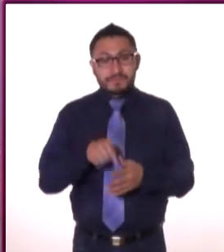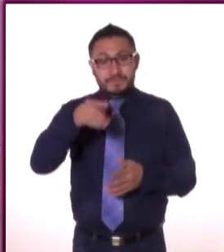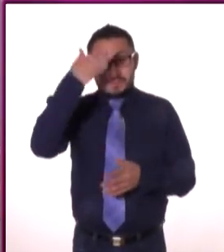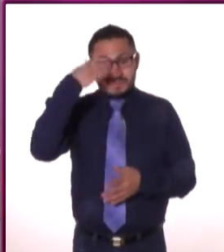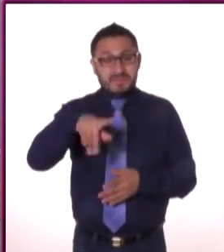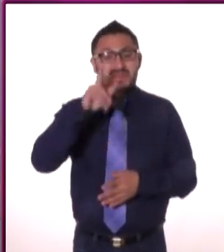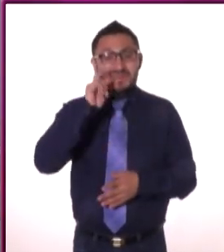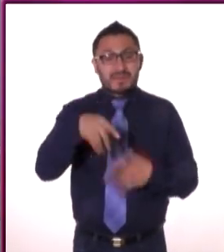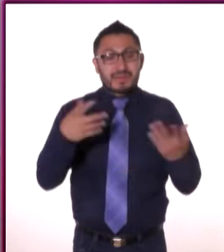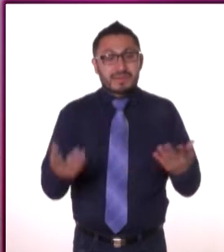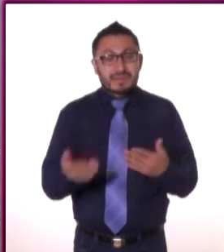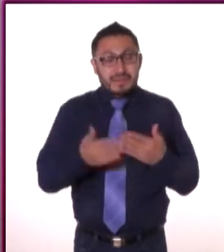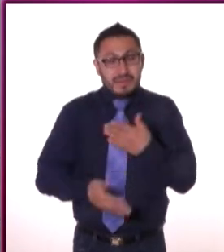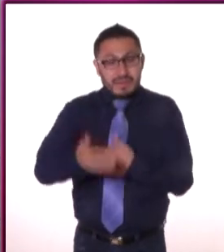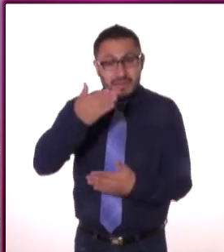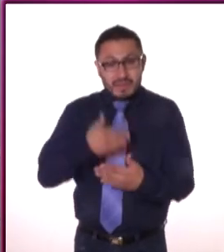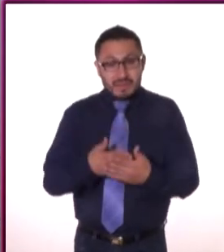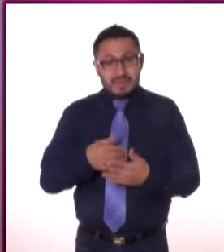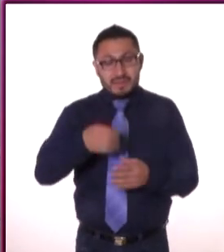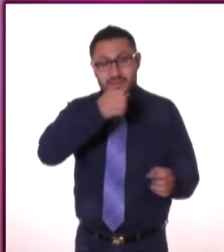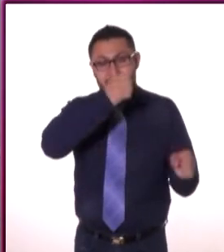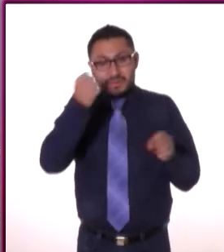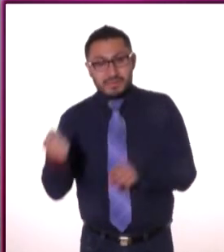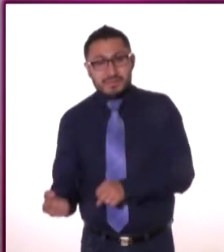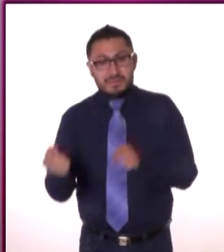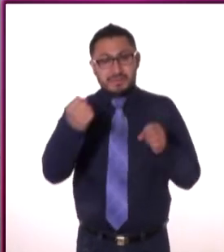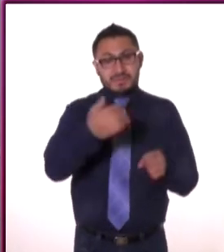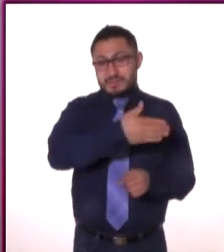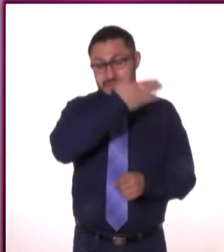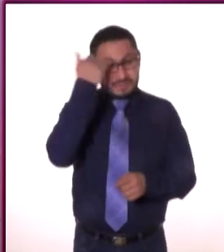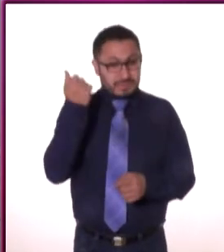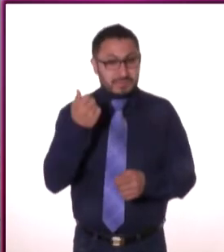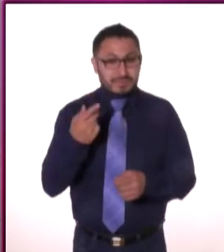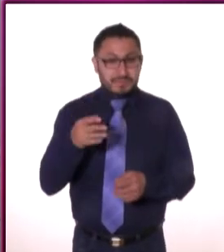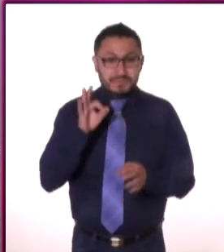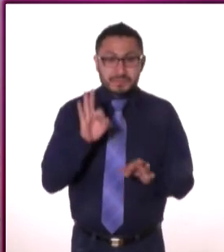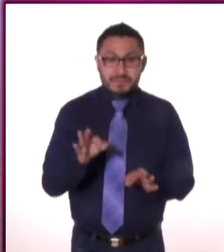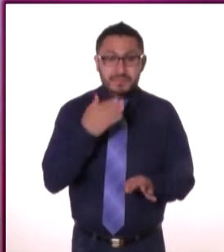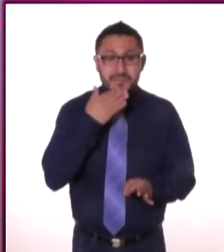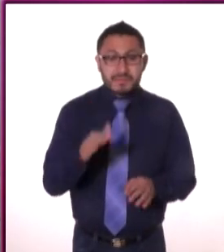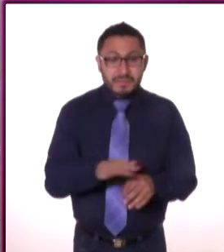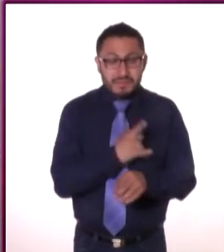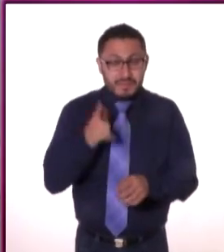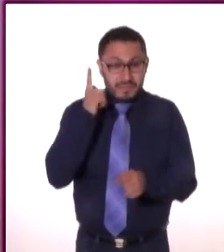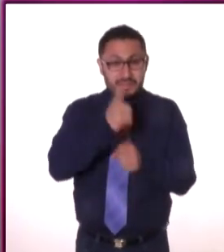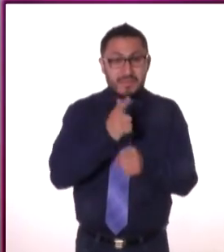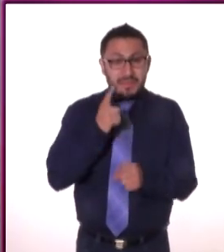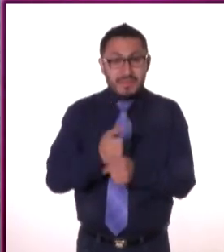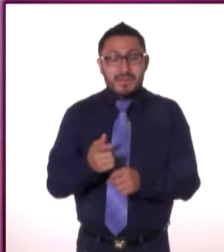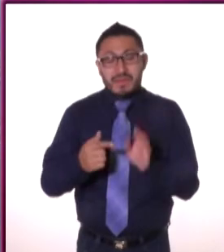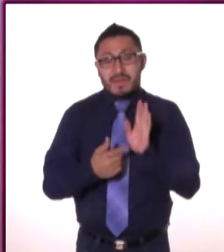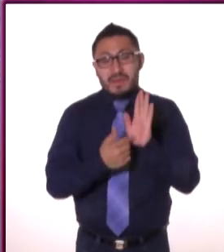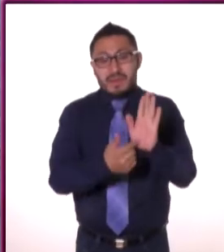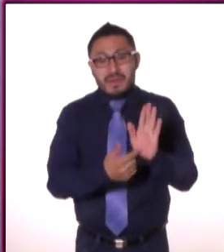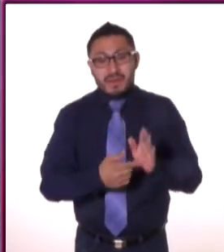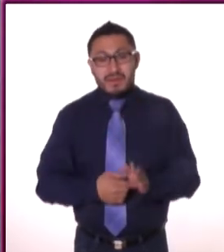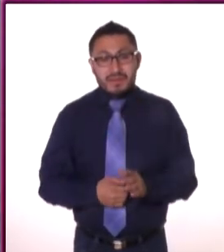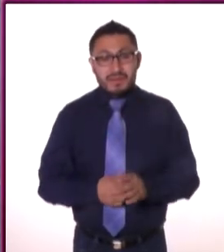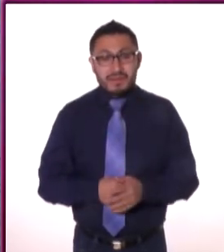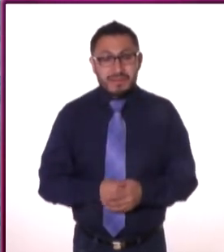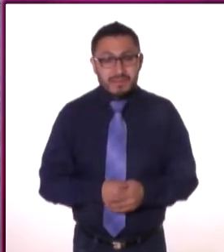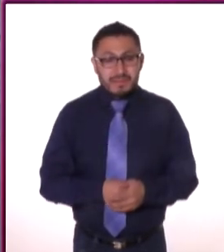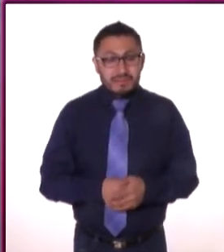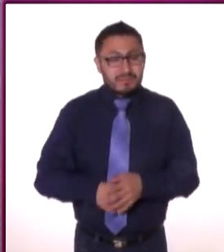antes de empezar, ¿tú sabes quién fue el que está detrás del gran invento de las palancas? Uy, pues no lo sabemos con certeza, porque se ha encontrado evidencia de que